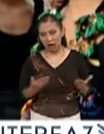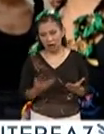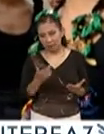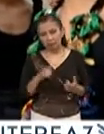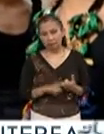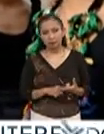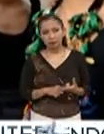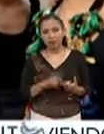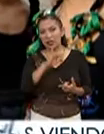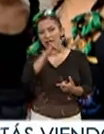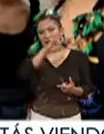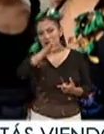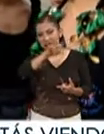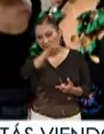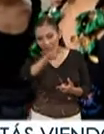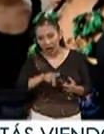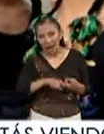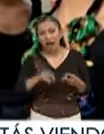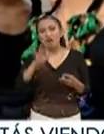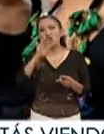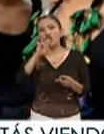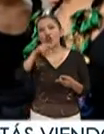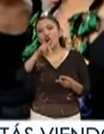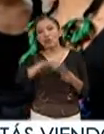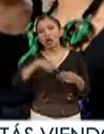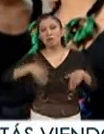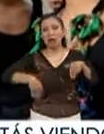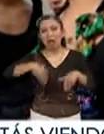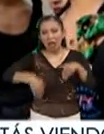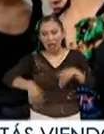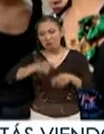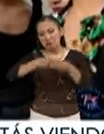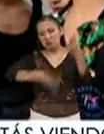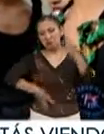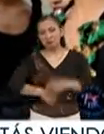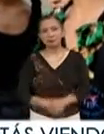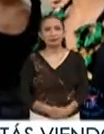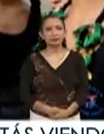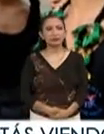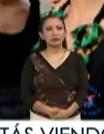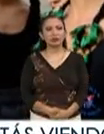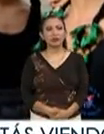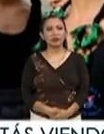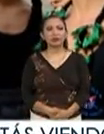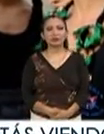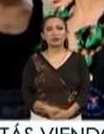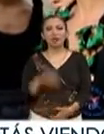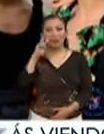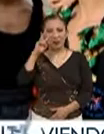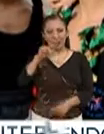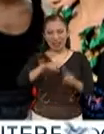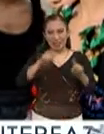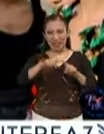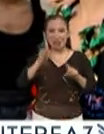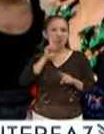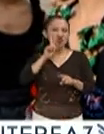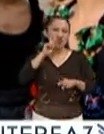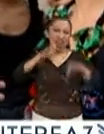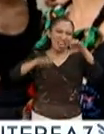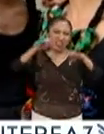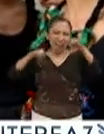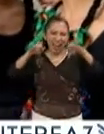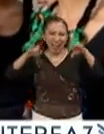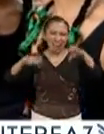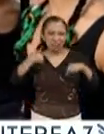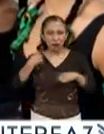baile, ¿eh? Jazz, folclórico, ballet, entre otras cosas. Veo que hay chicas de distintas edades. Me